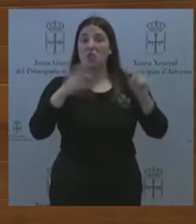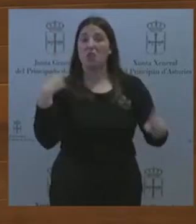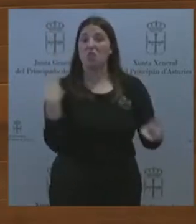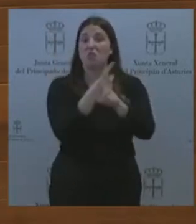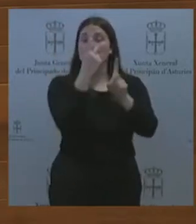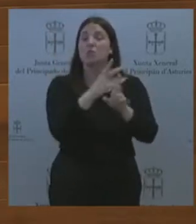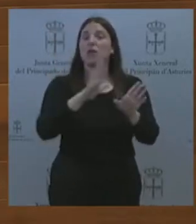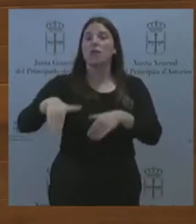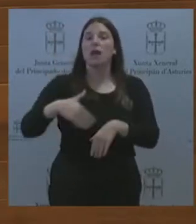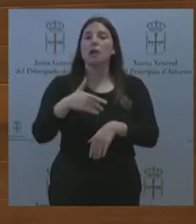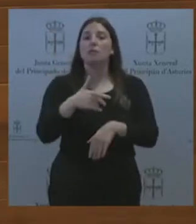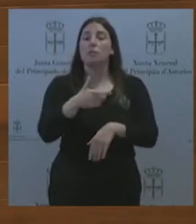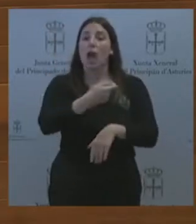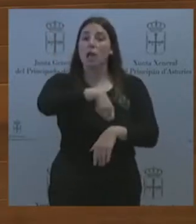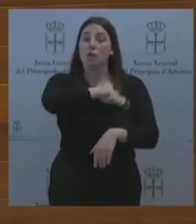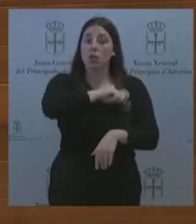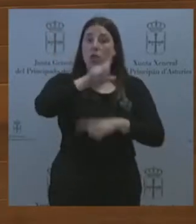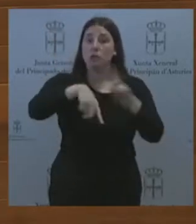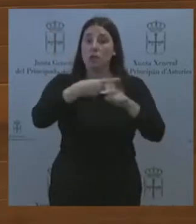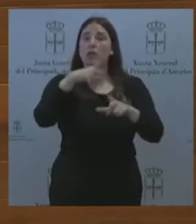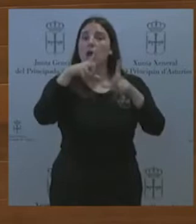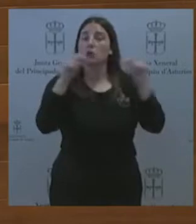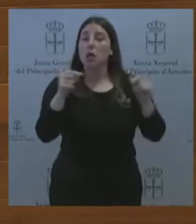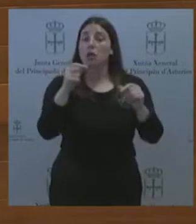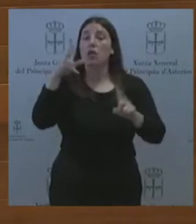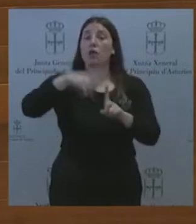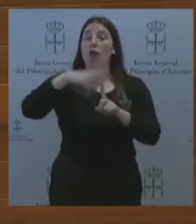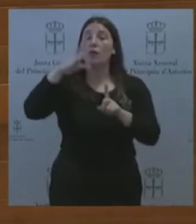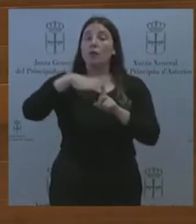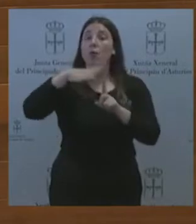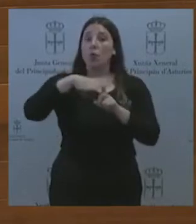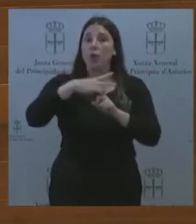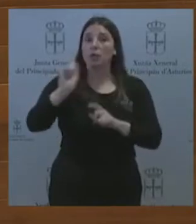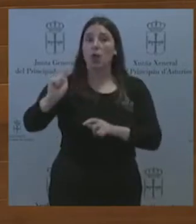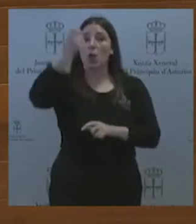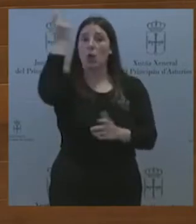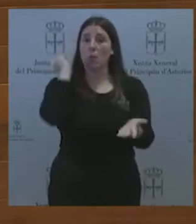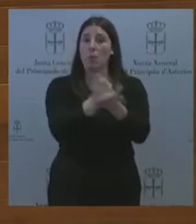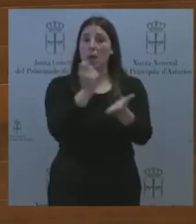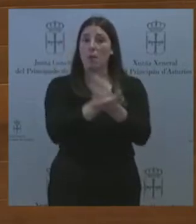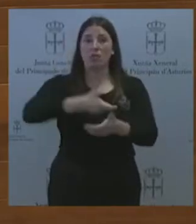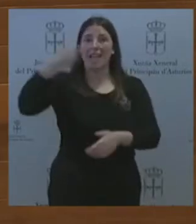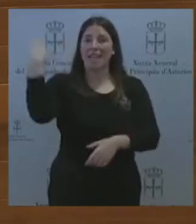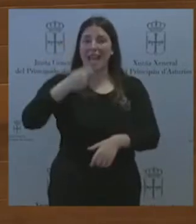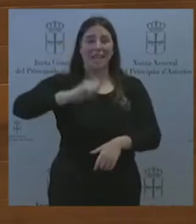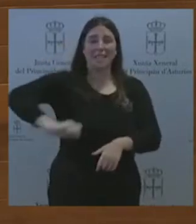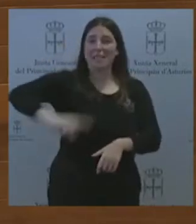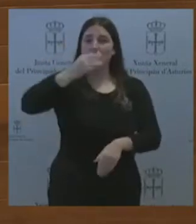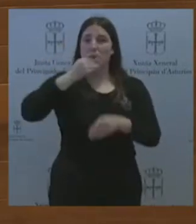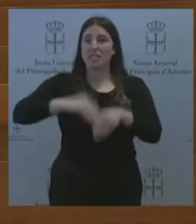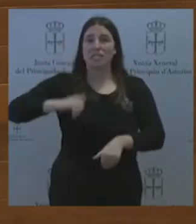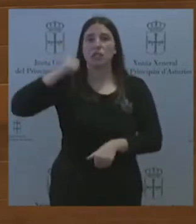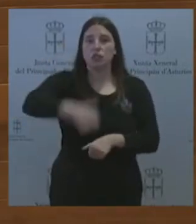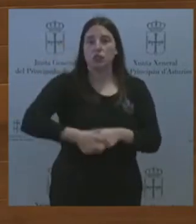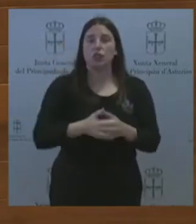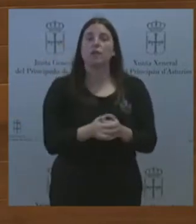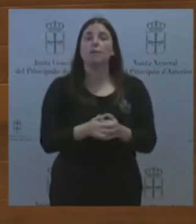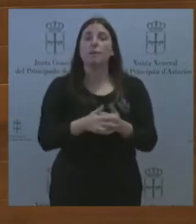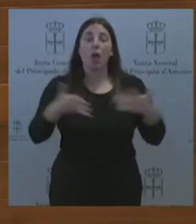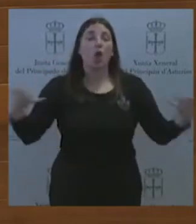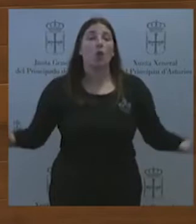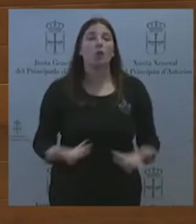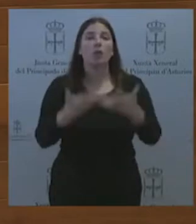de la luz más elevadas de la historia. Nuestra propuesta relativa a la potenciación de las centrales térmicas y a